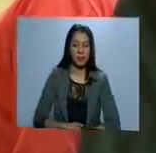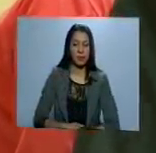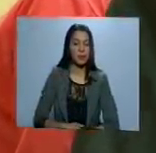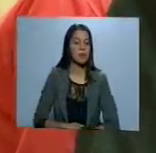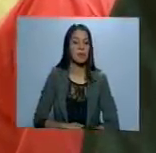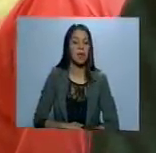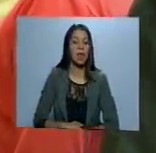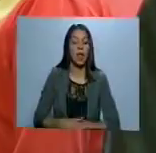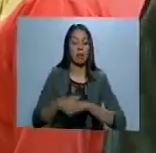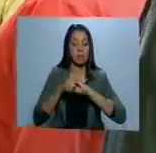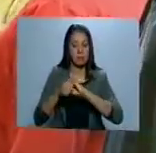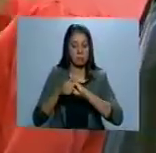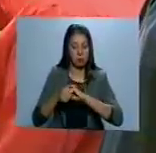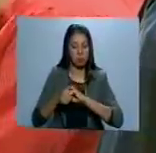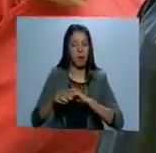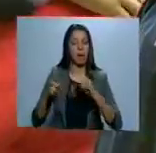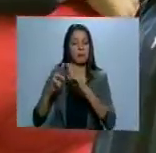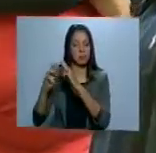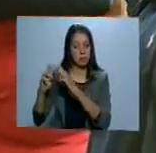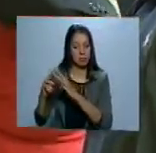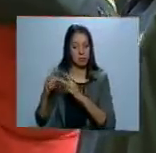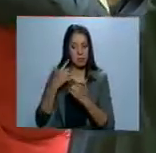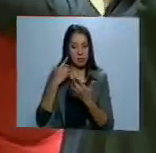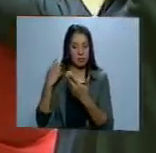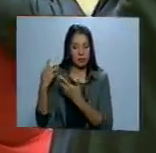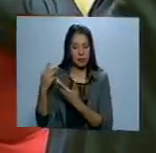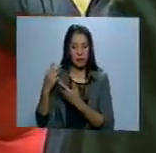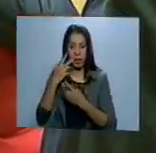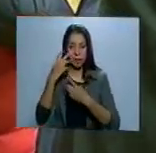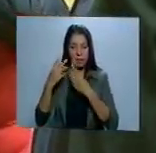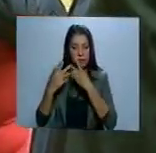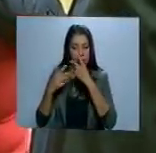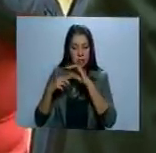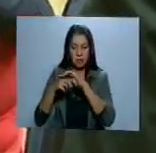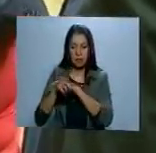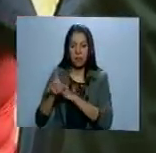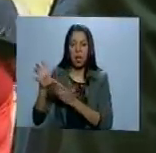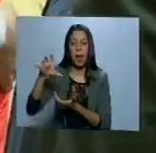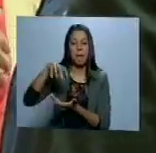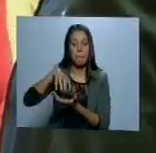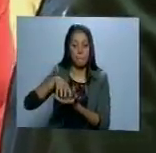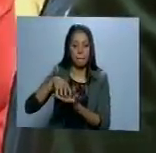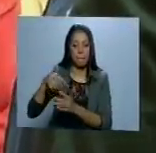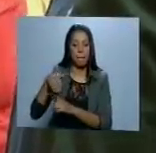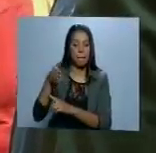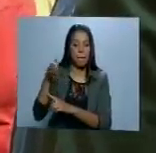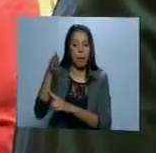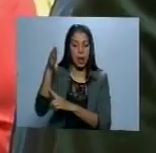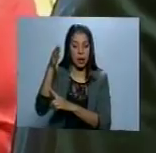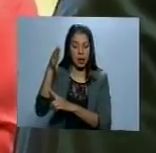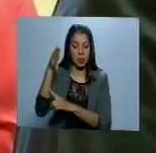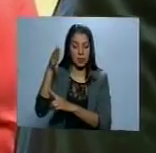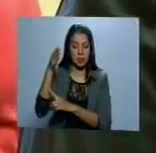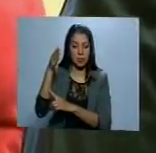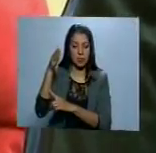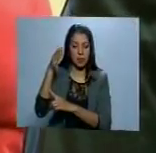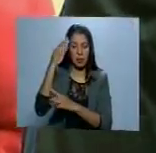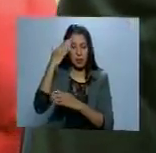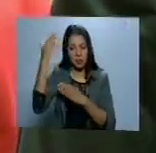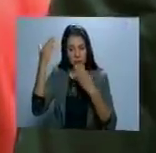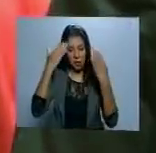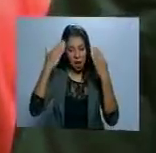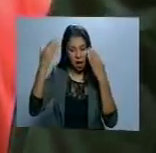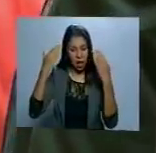Continúa haciendo su recorrido por el salón protocolar del Palacio Legislativo. Saluda a los